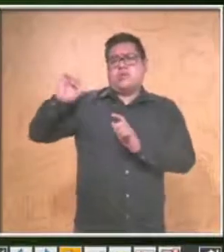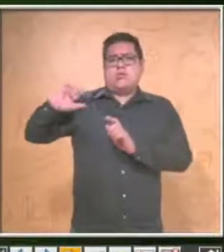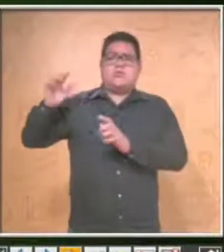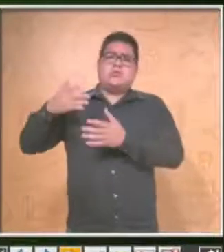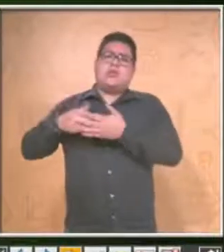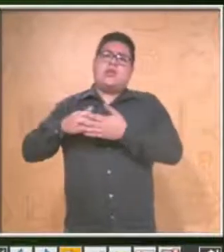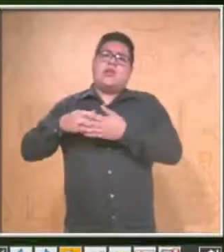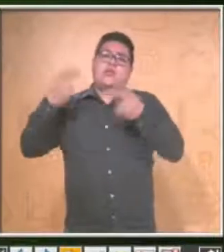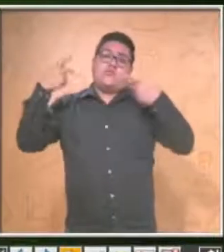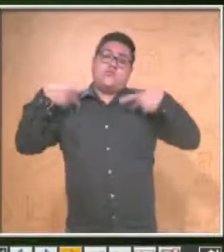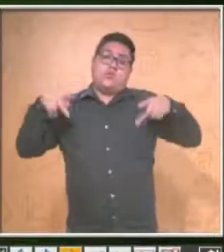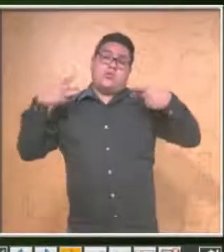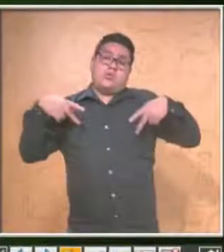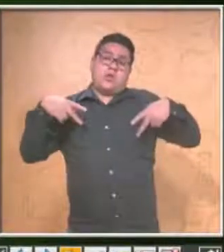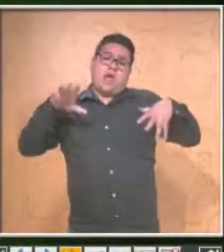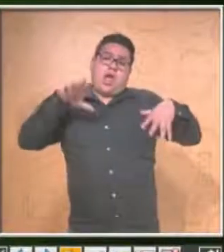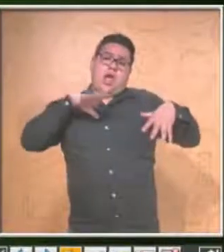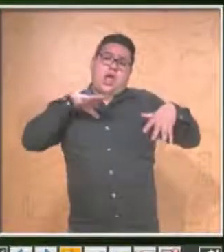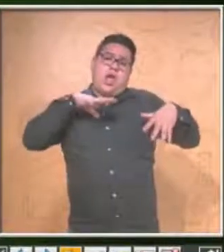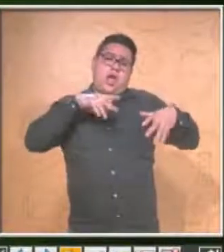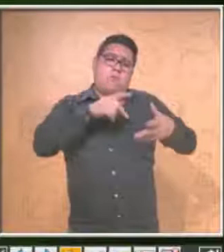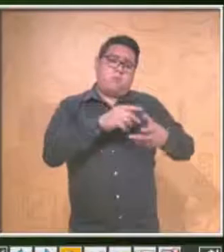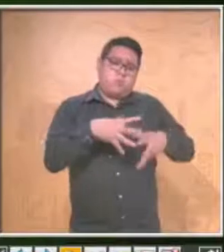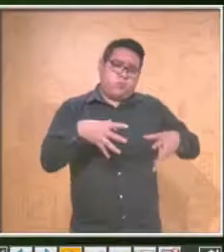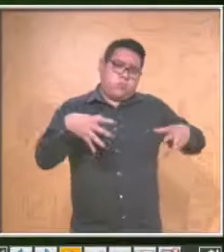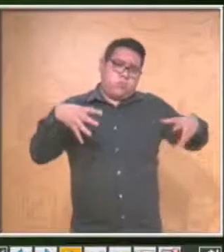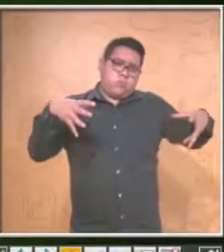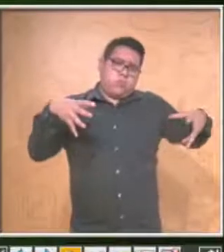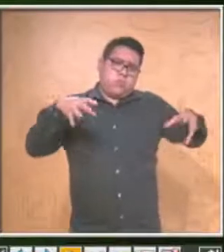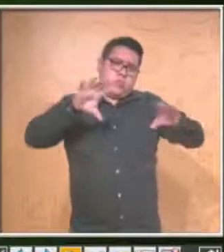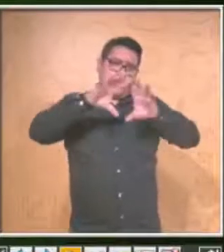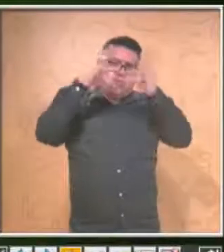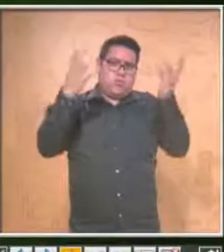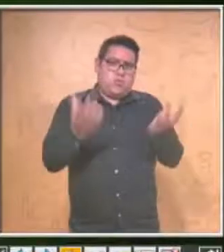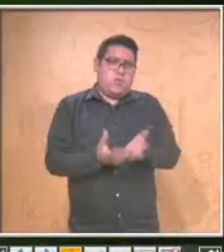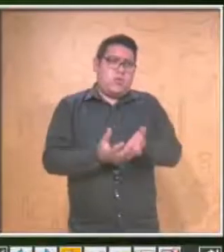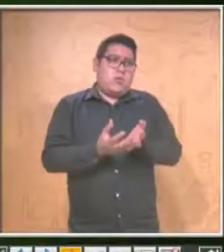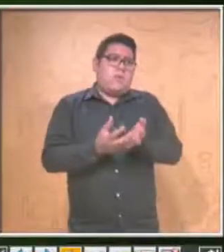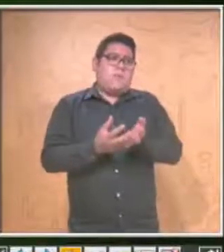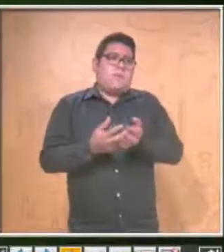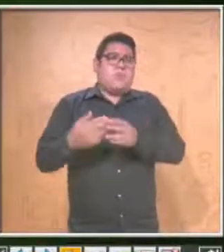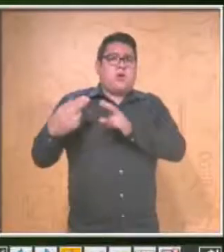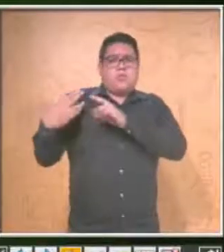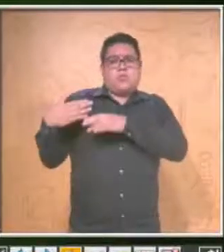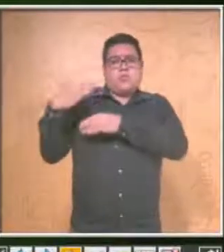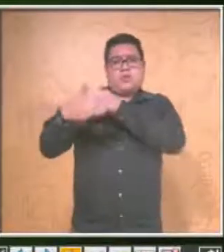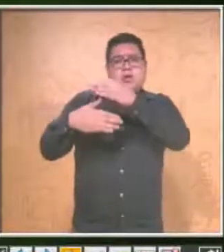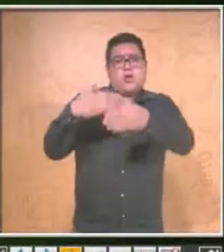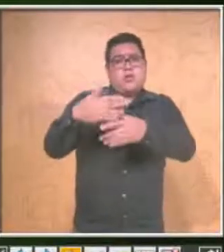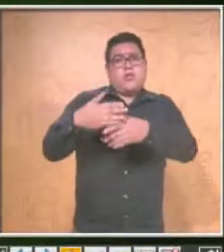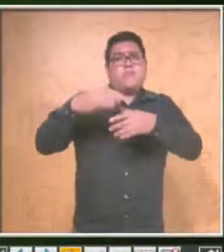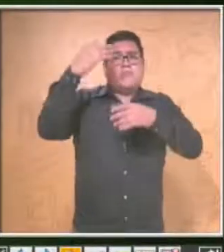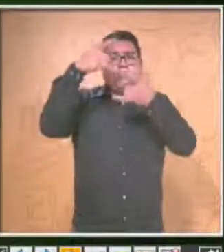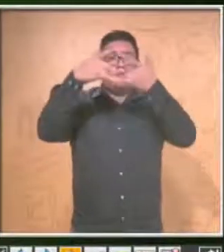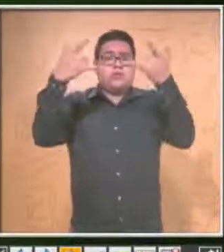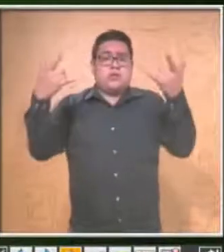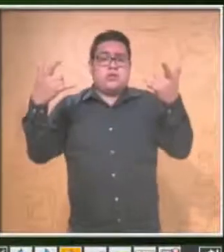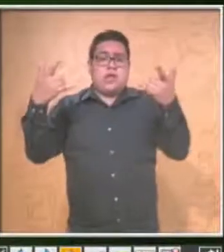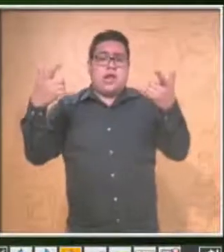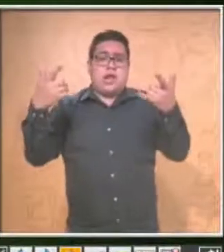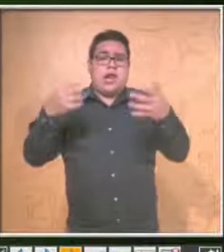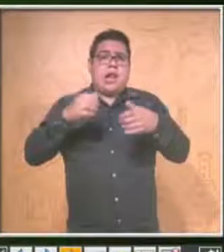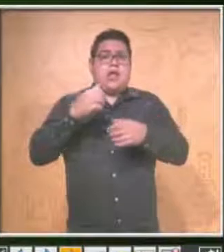humana, pues ya había poblado parte del planeta. Pero entramos directamente a las etapas históricas hasta la Edad Antigua, del